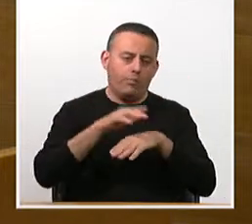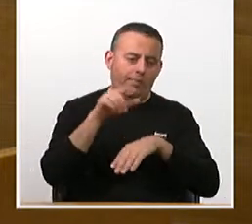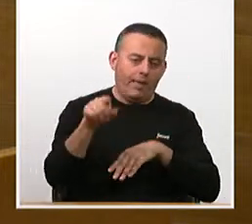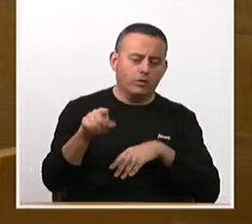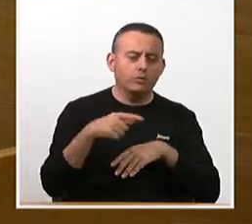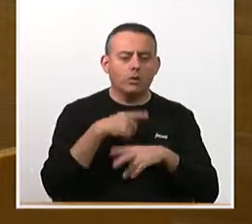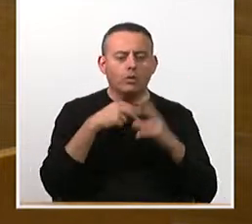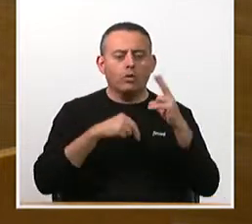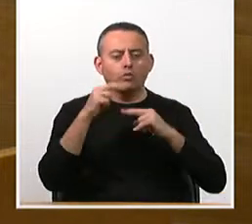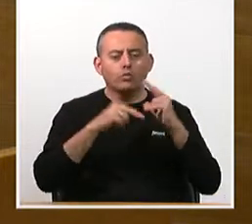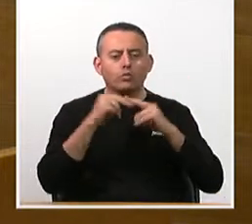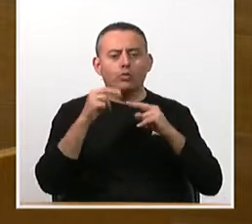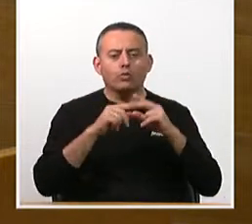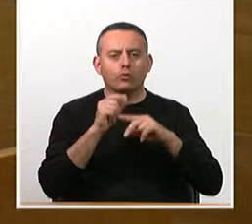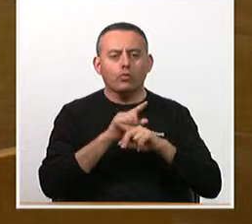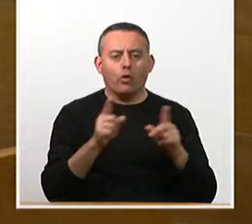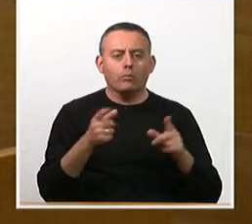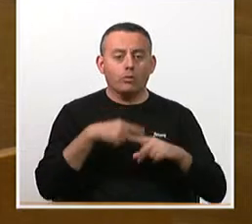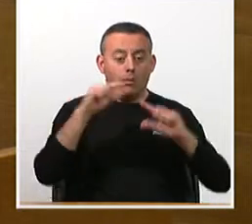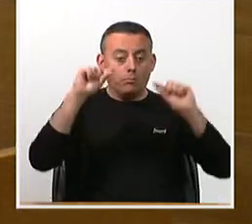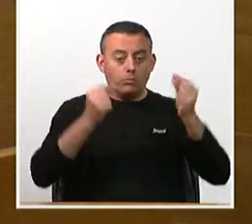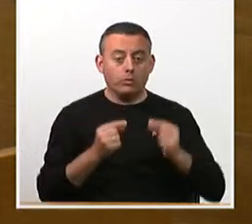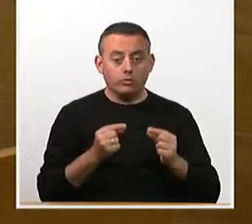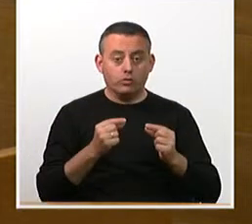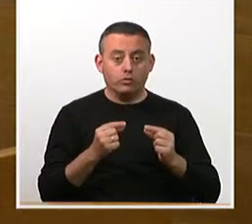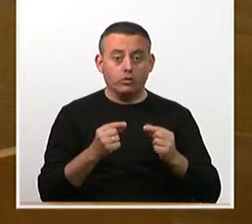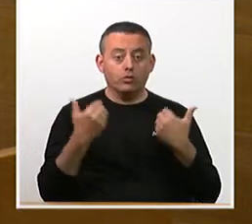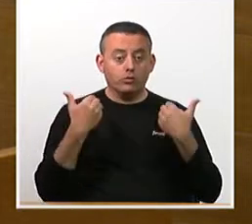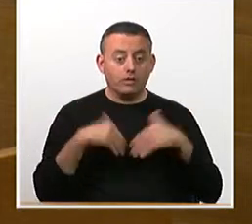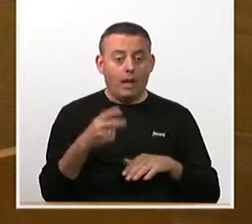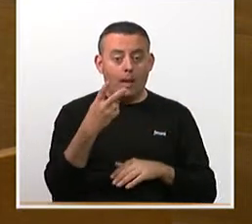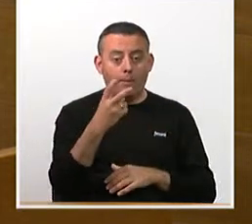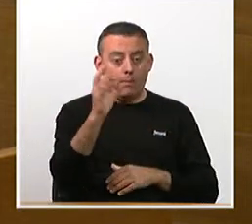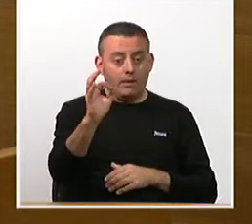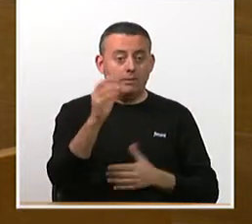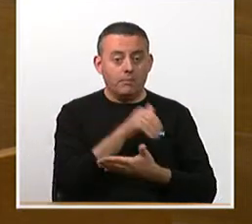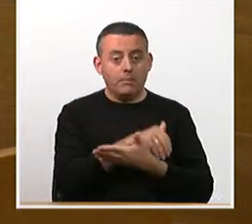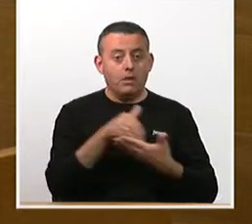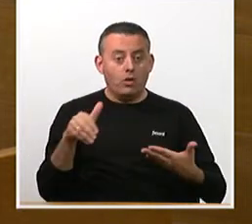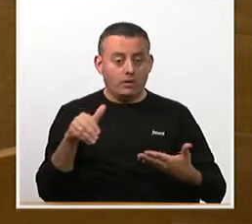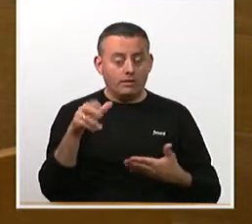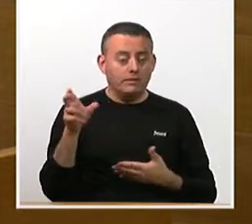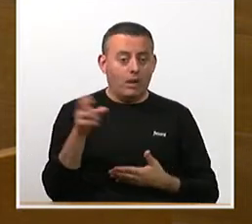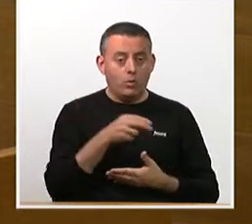que que est mill